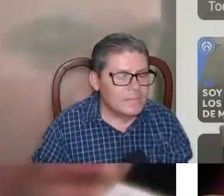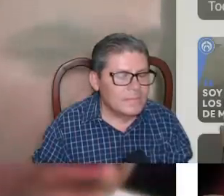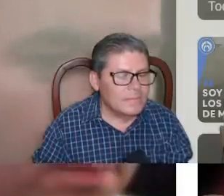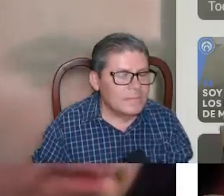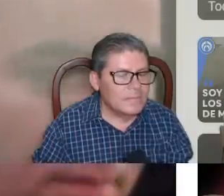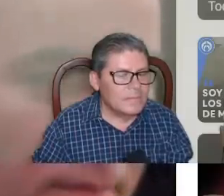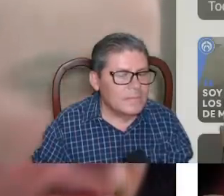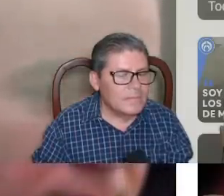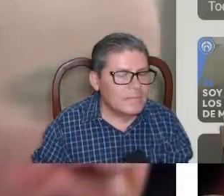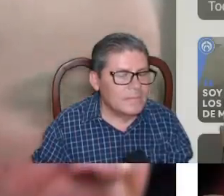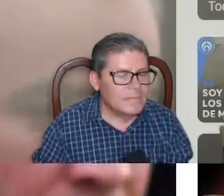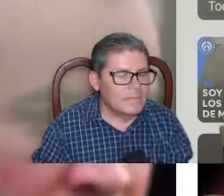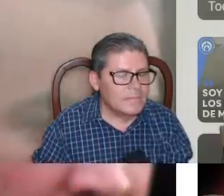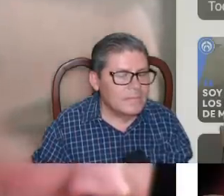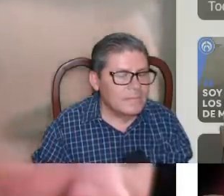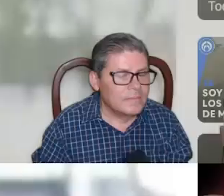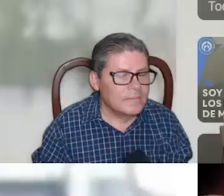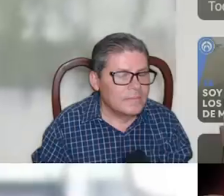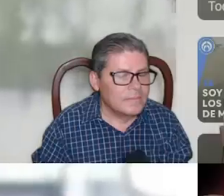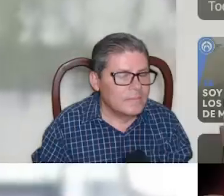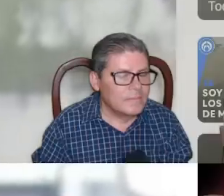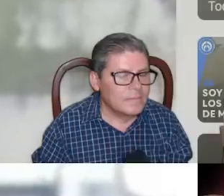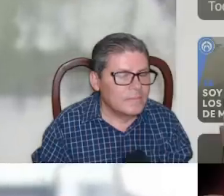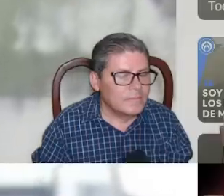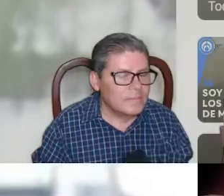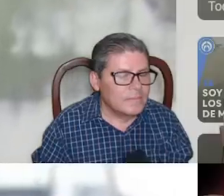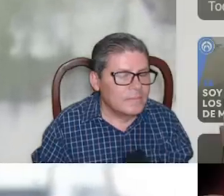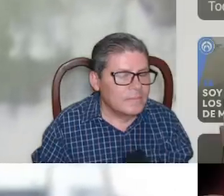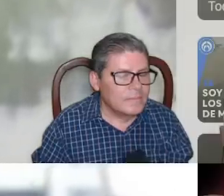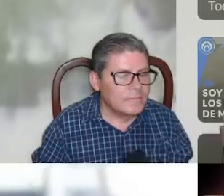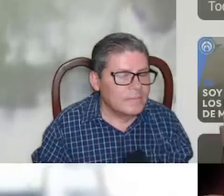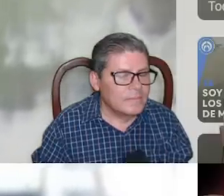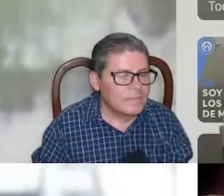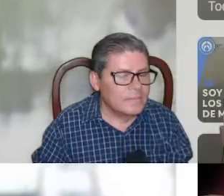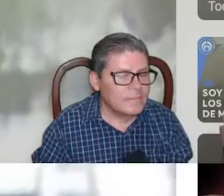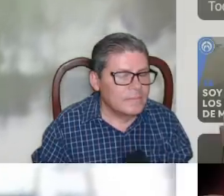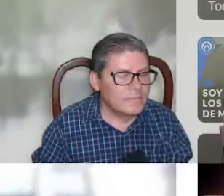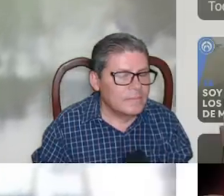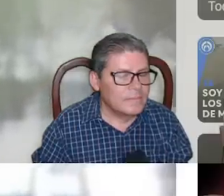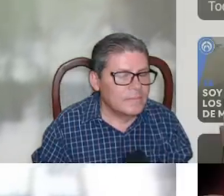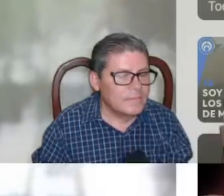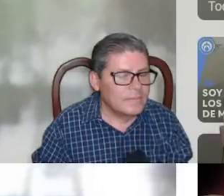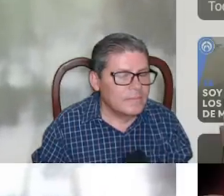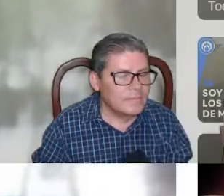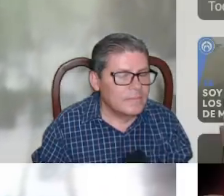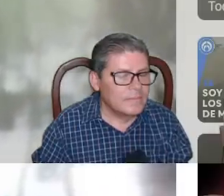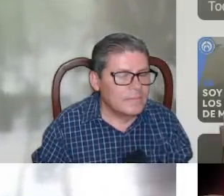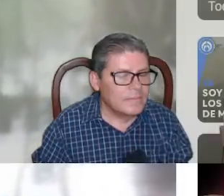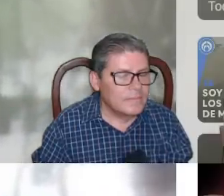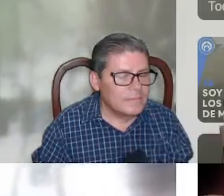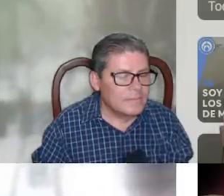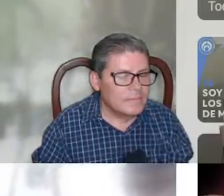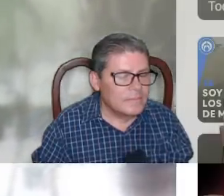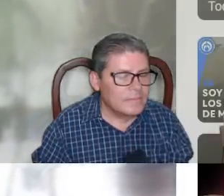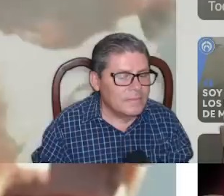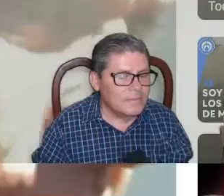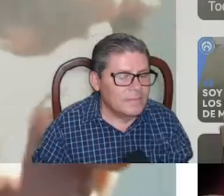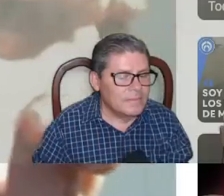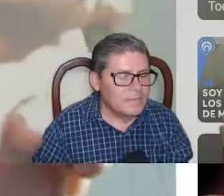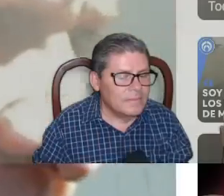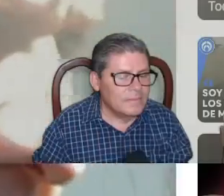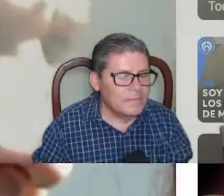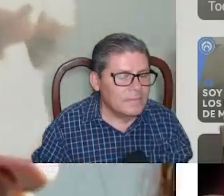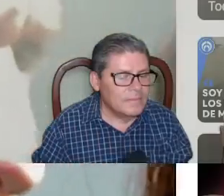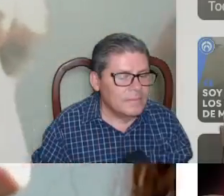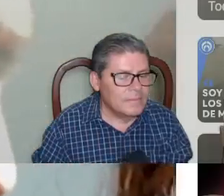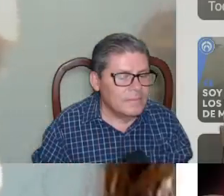hoteles, restaurantes, joyerías y clínicas de estética en España, Francia, Italia, Suiza y Estados Unidos